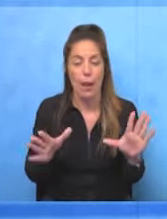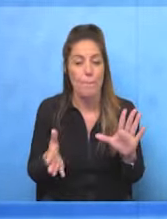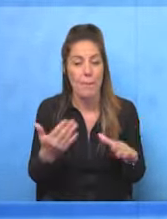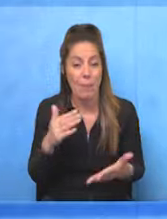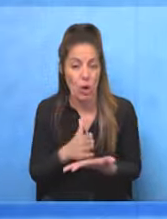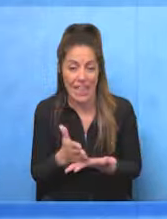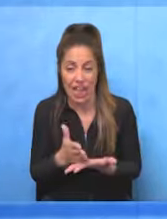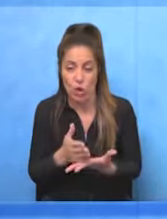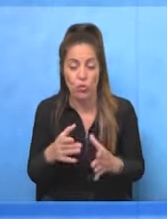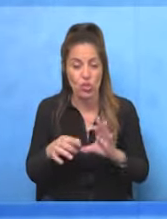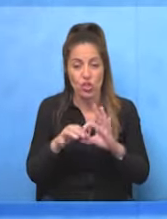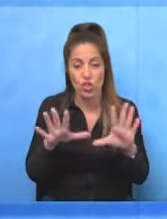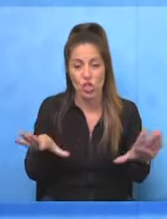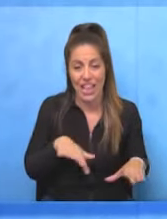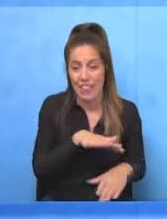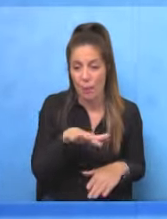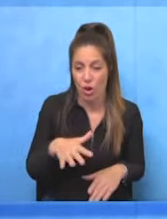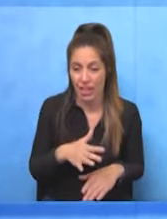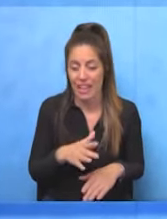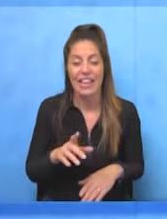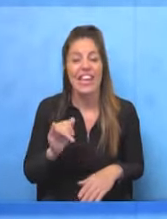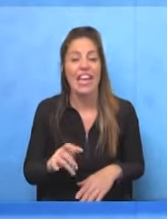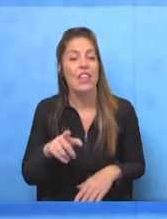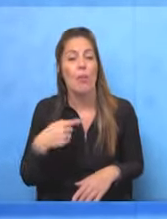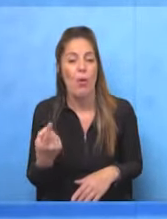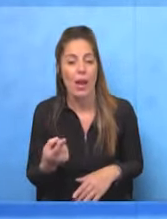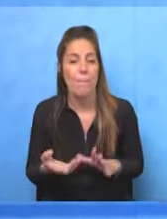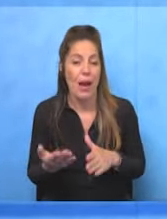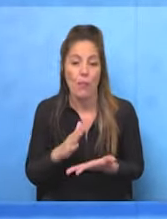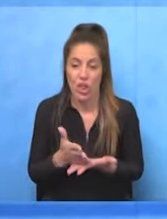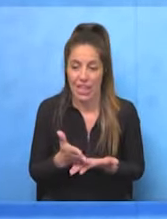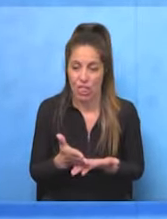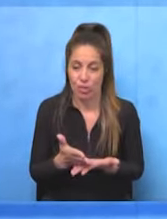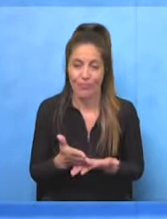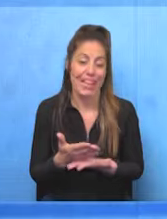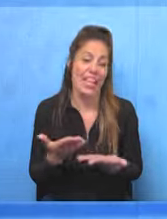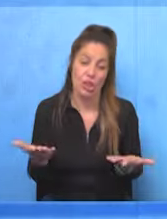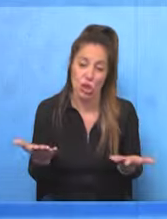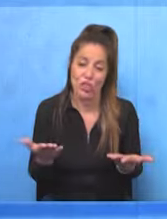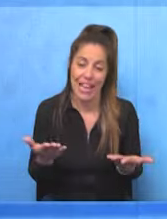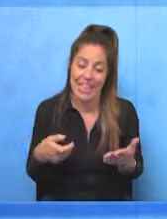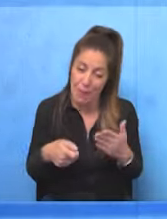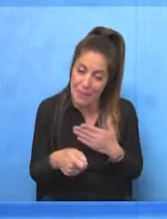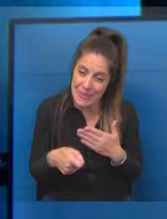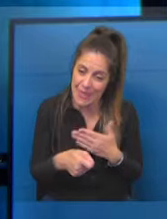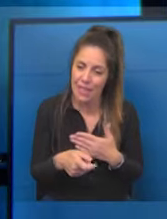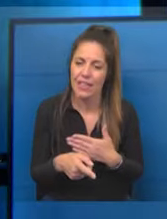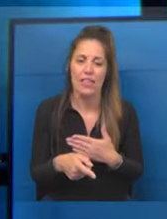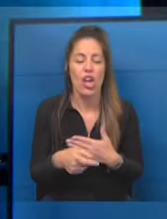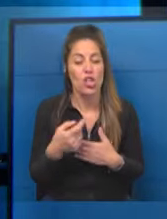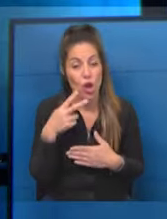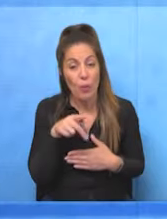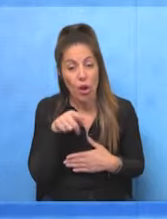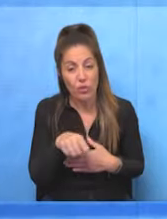socialdemócrata no hay hay después de lo moderado más moderado claro entonces hay que ir a pinchar alguien yo lo veo bien a usted ahí